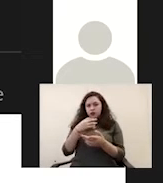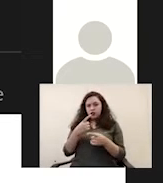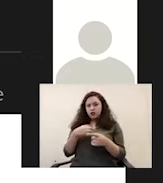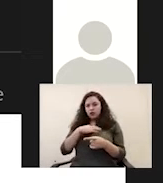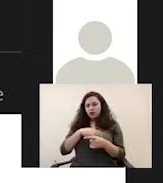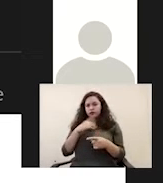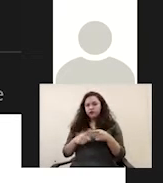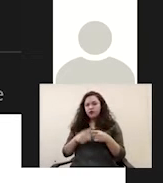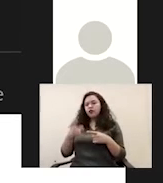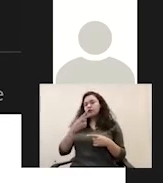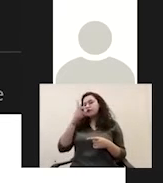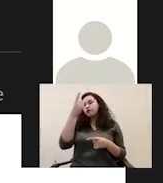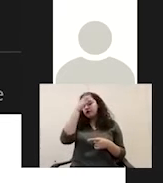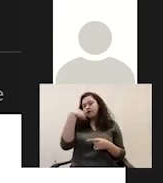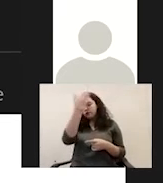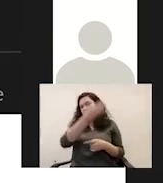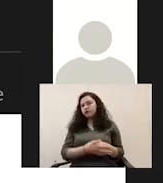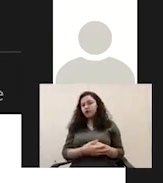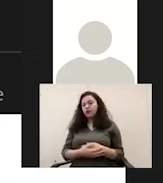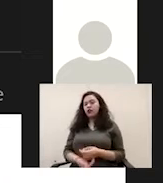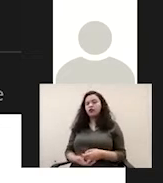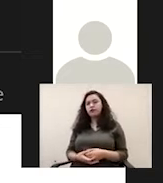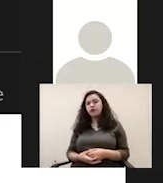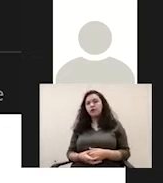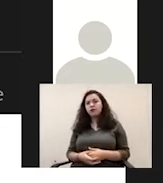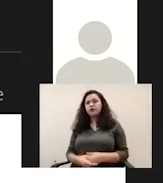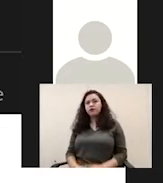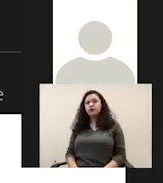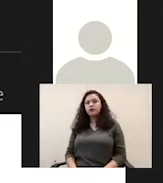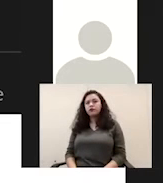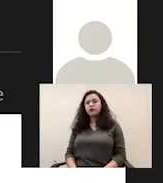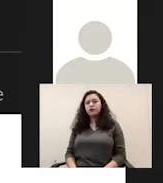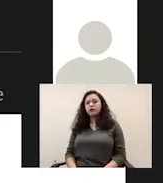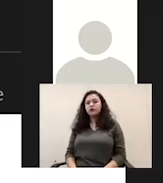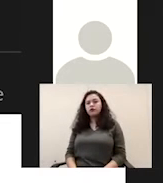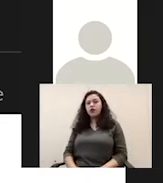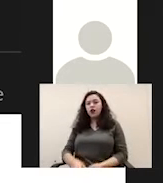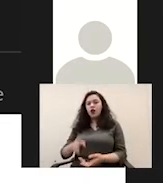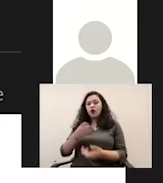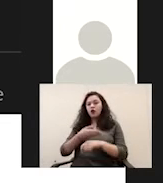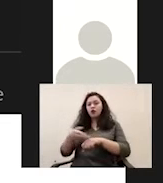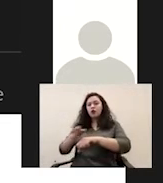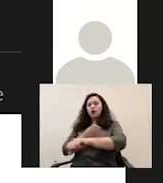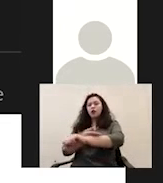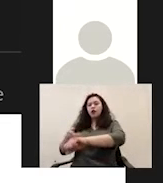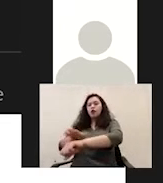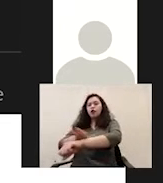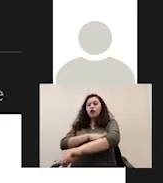que aparecen ahí. Es la cantidad de gotas por litro.